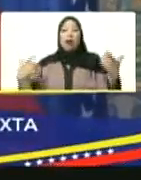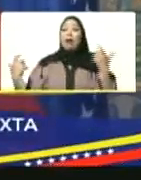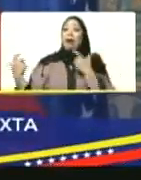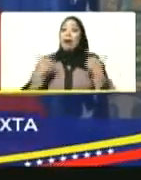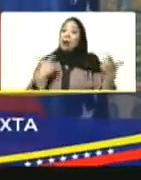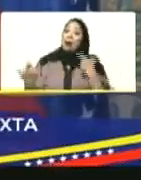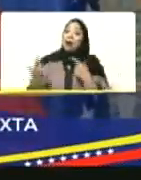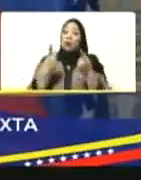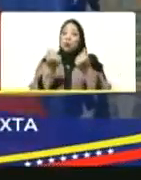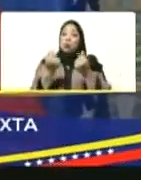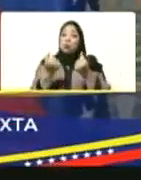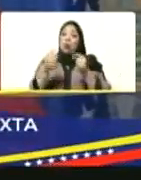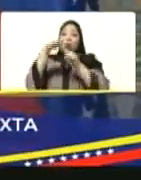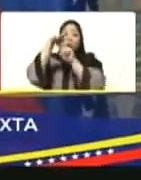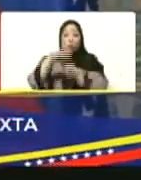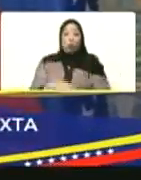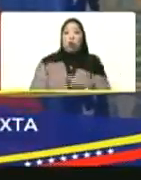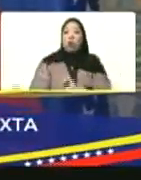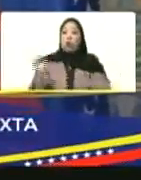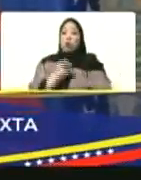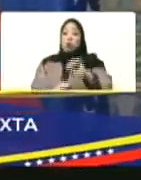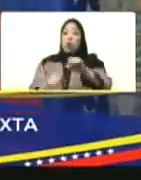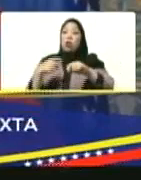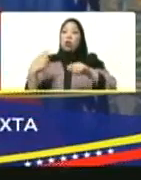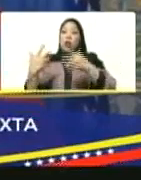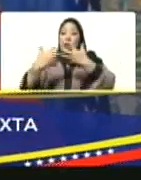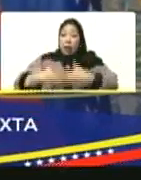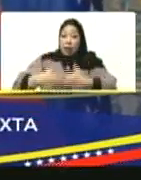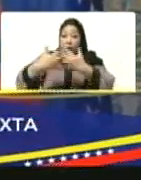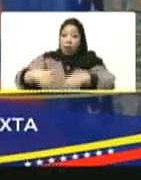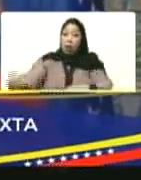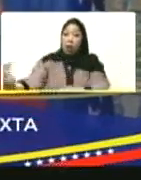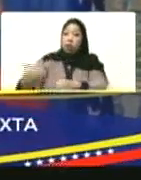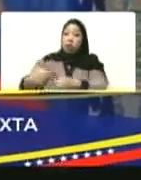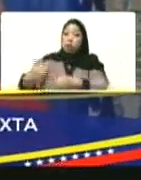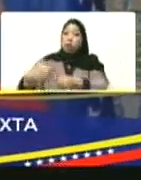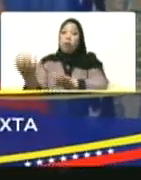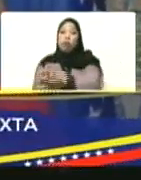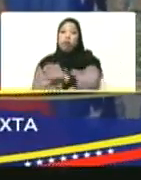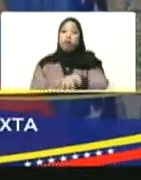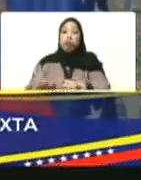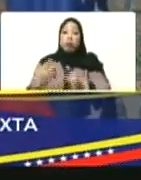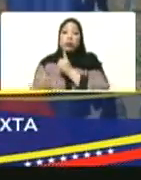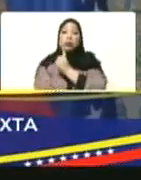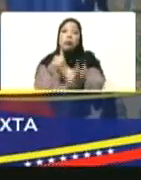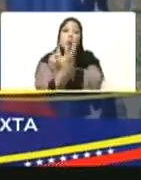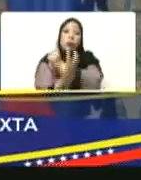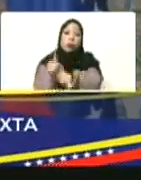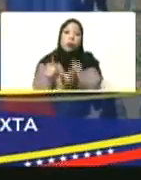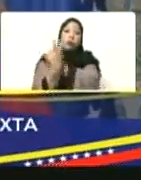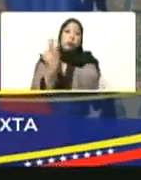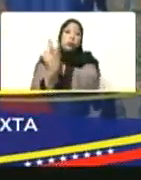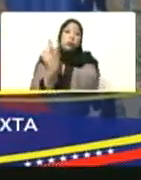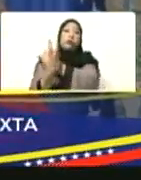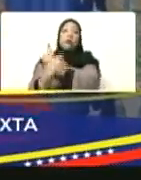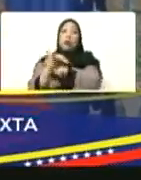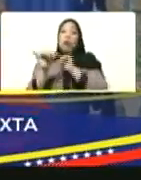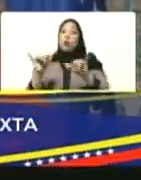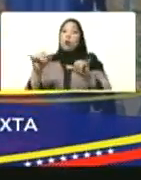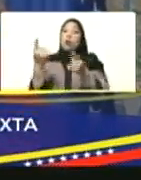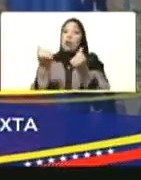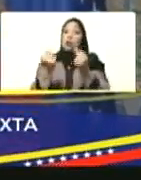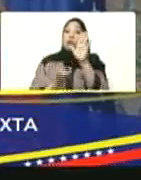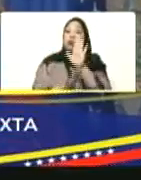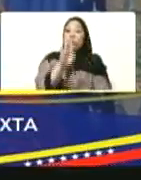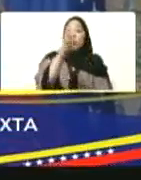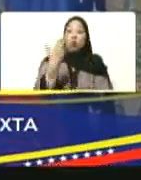económica brutal contra la industria petrolera, contra toda la economía, contra la moneda. Una guerra